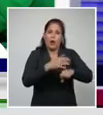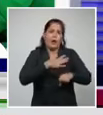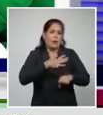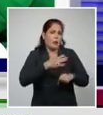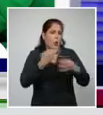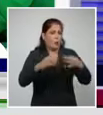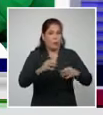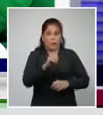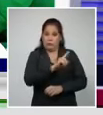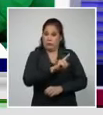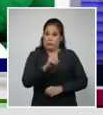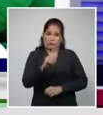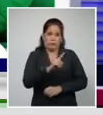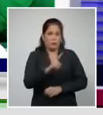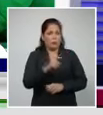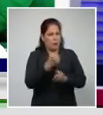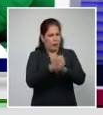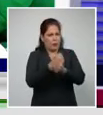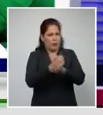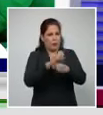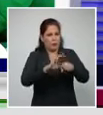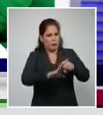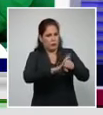común, como también se ha dicho.